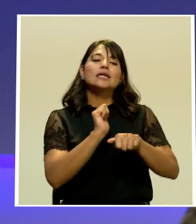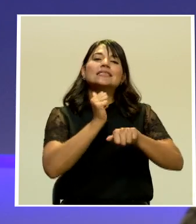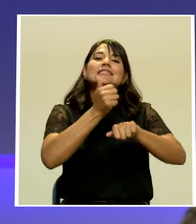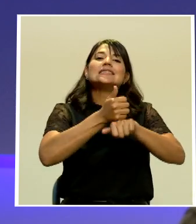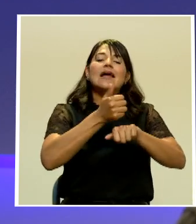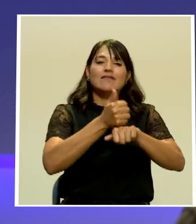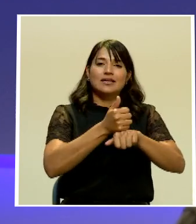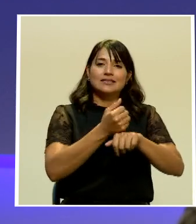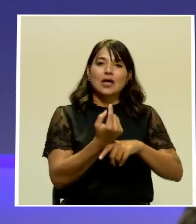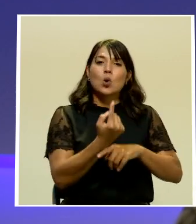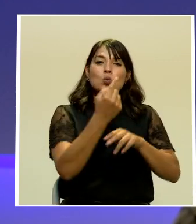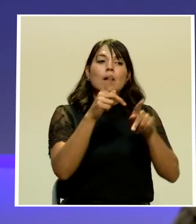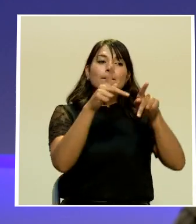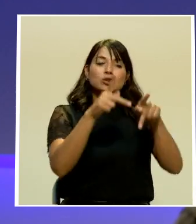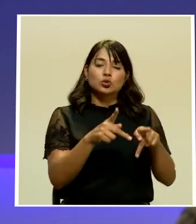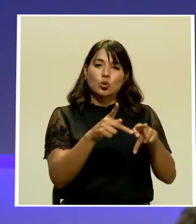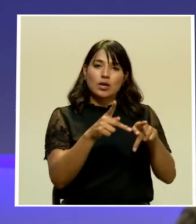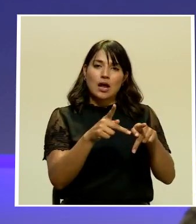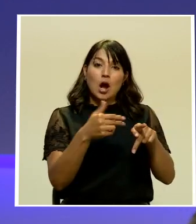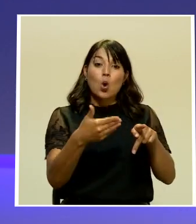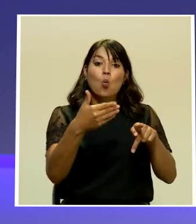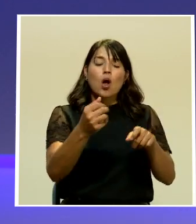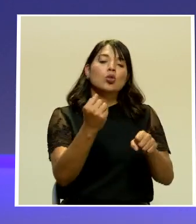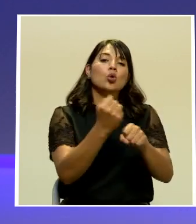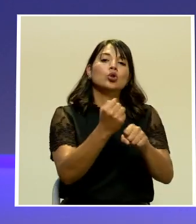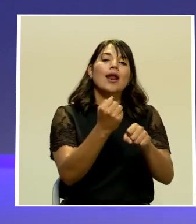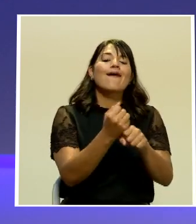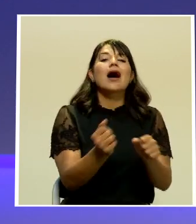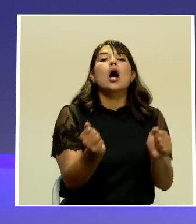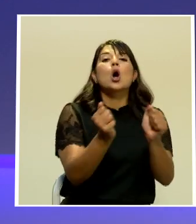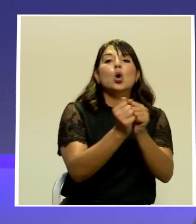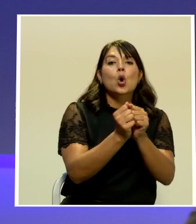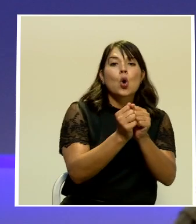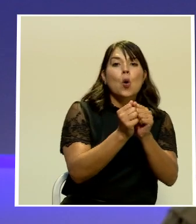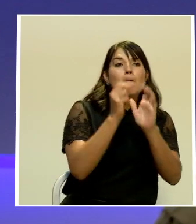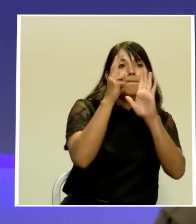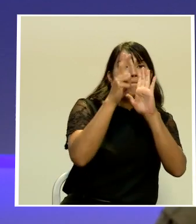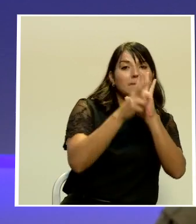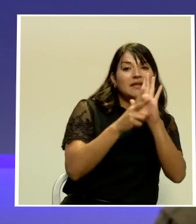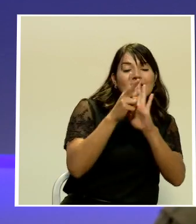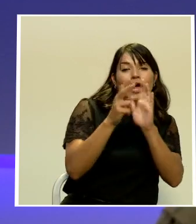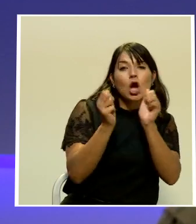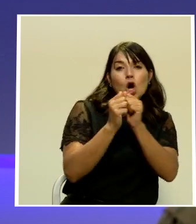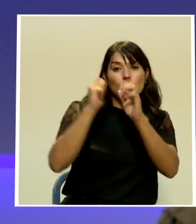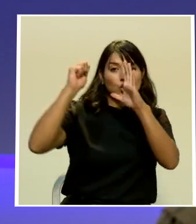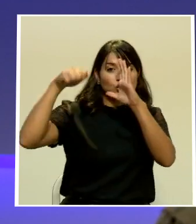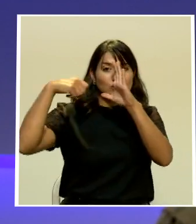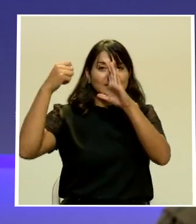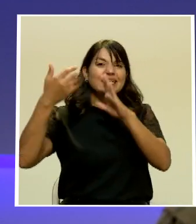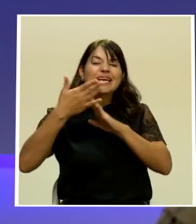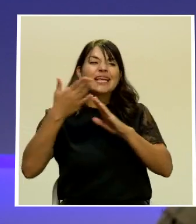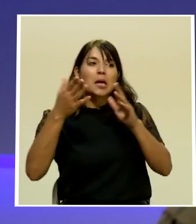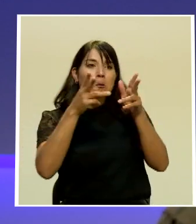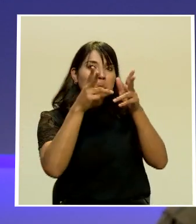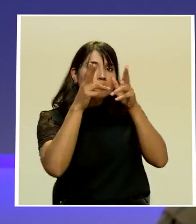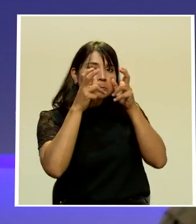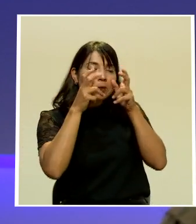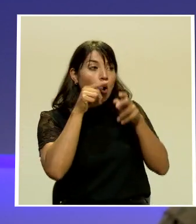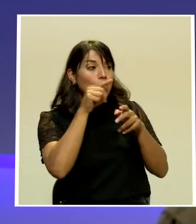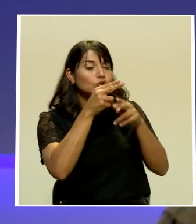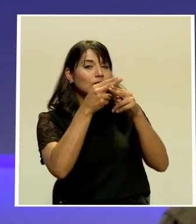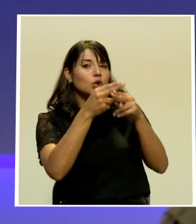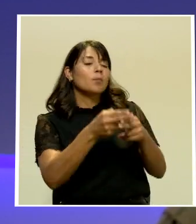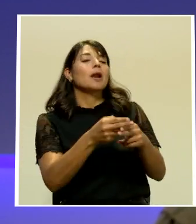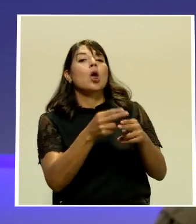es la mirada. En tu caso, vos con el cortometraje La Parca, estuviste nominado a un Oscar